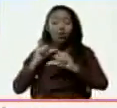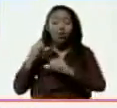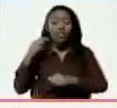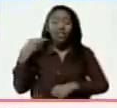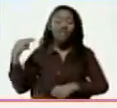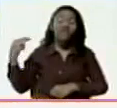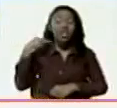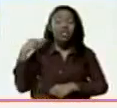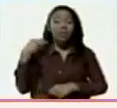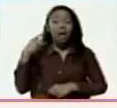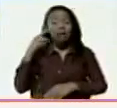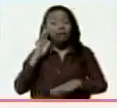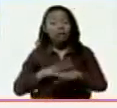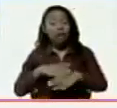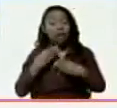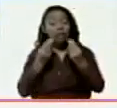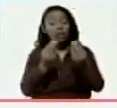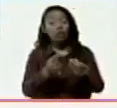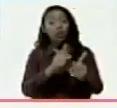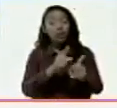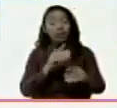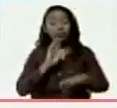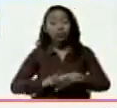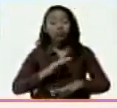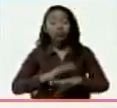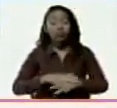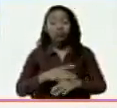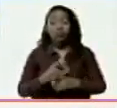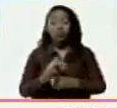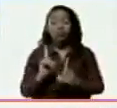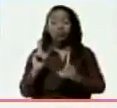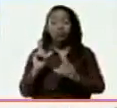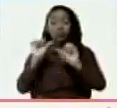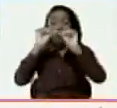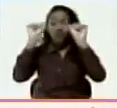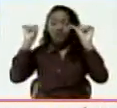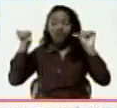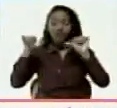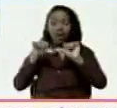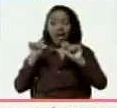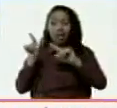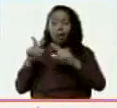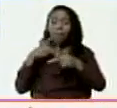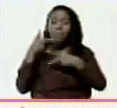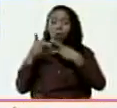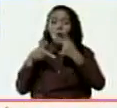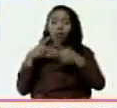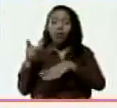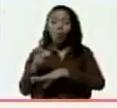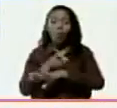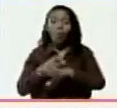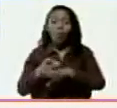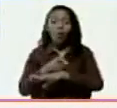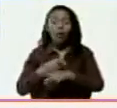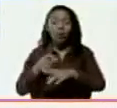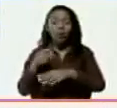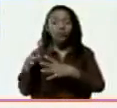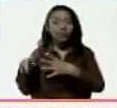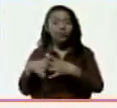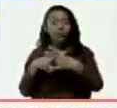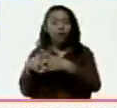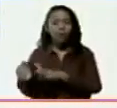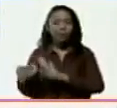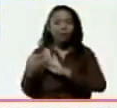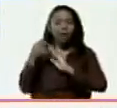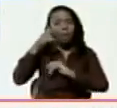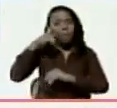que se está dando por estas acciones deliberadas sistemáticas que es una política del gobierno de los eeuu afecta a